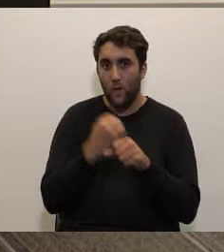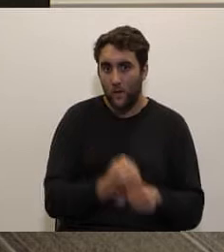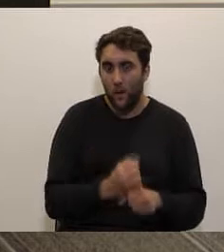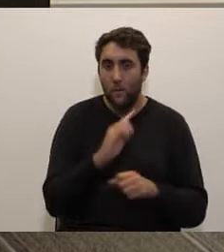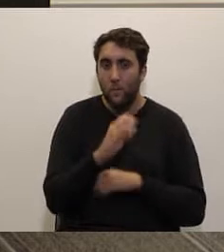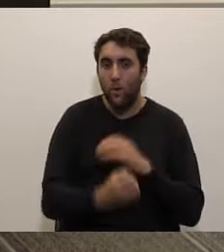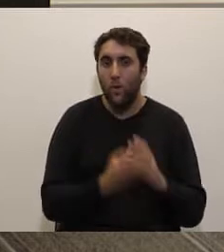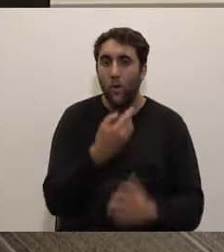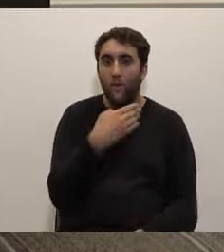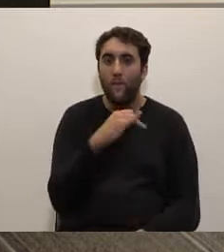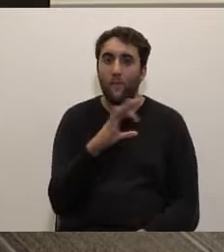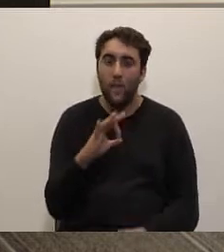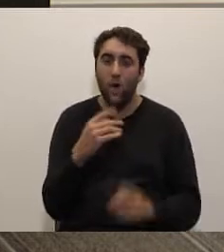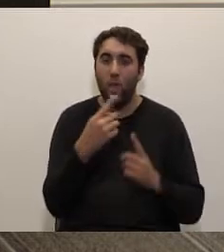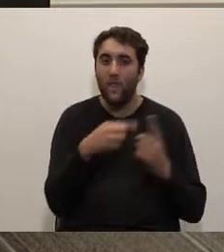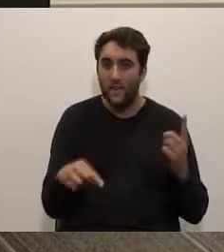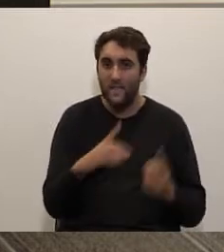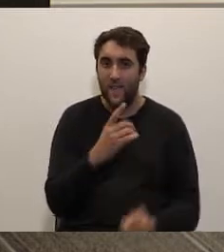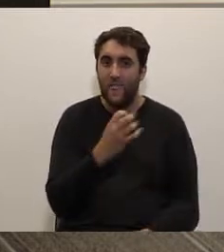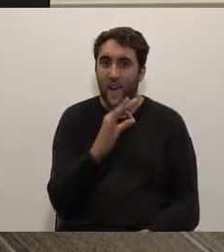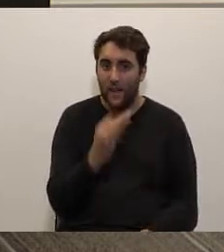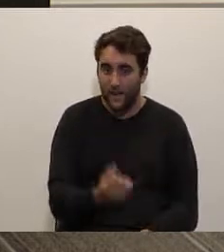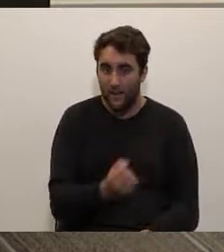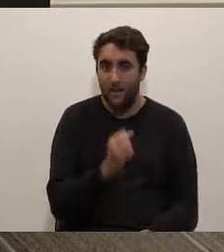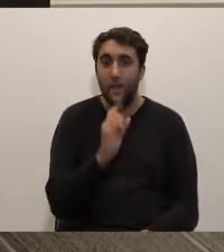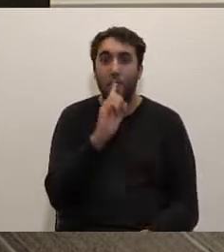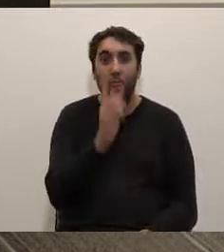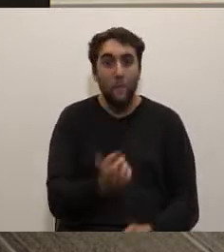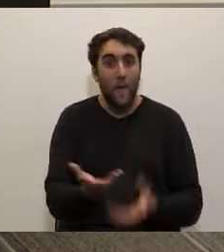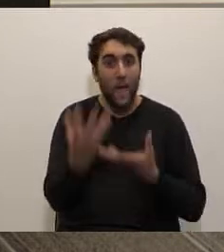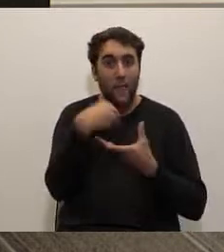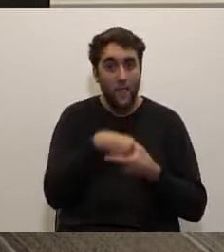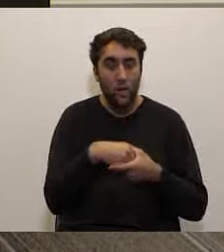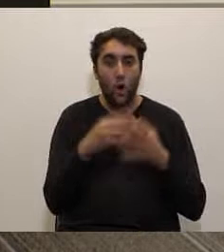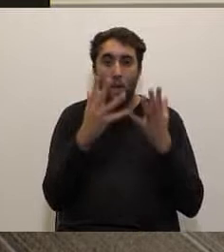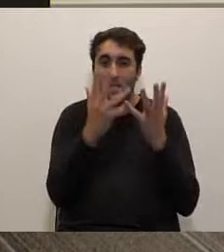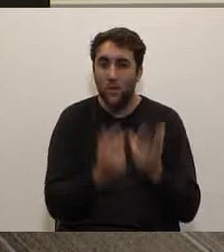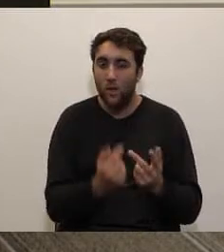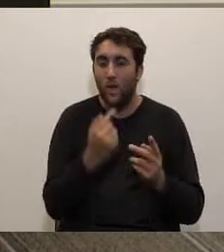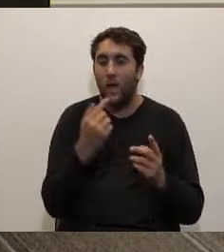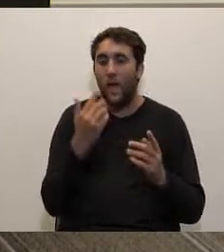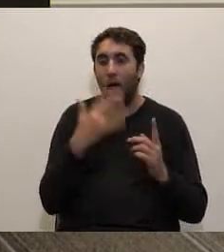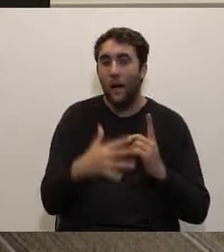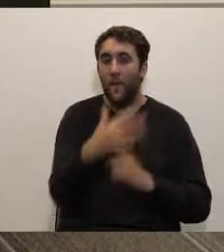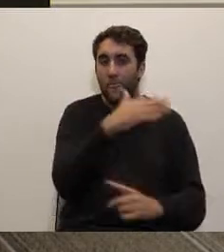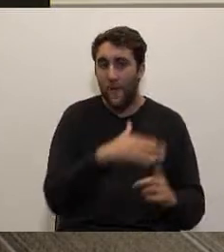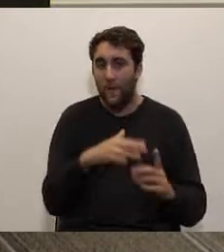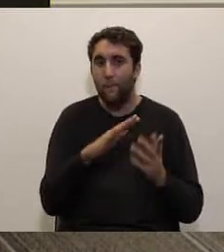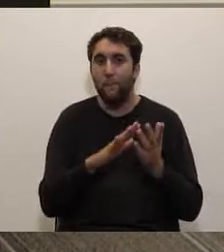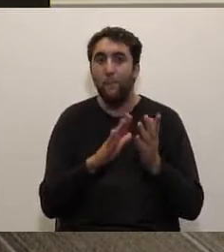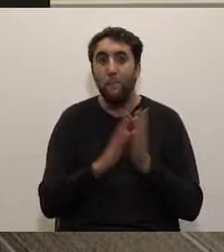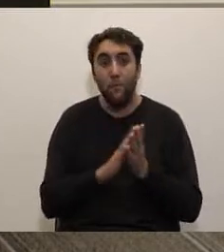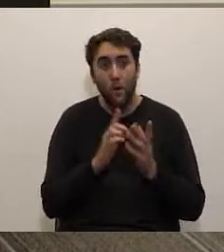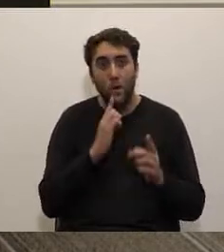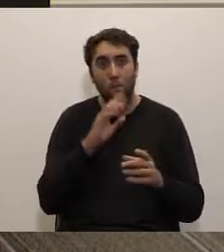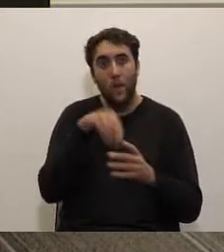iniciativa Biodiversidata y también integra la Organización de Educación Ambiental Julana y es exploradora